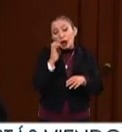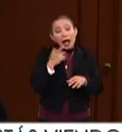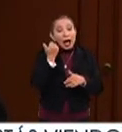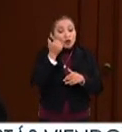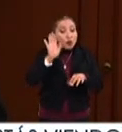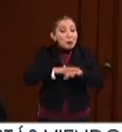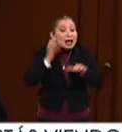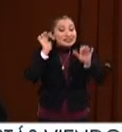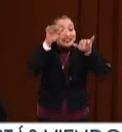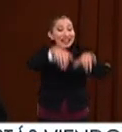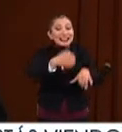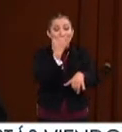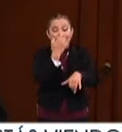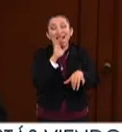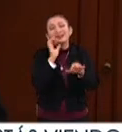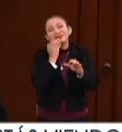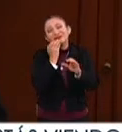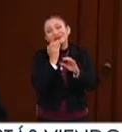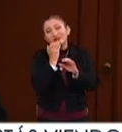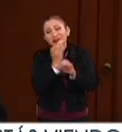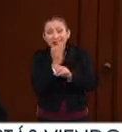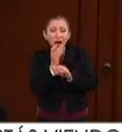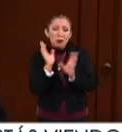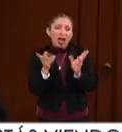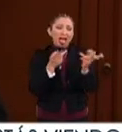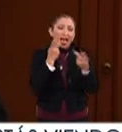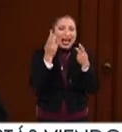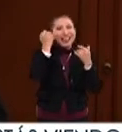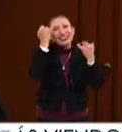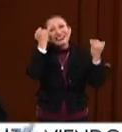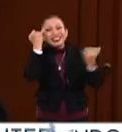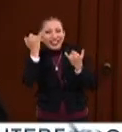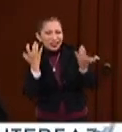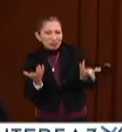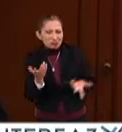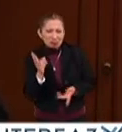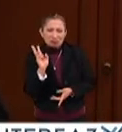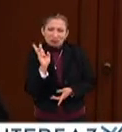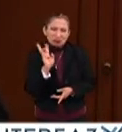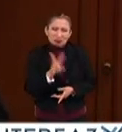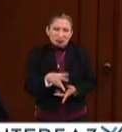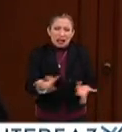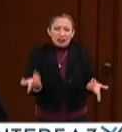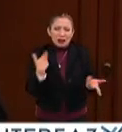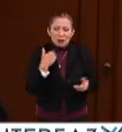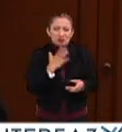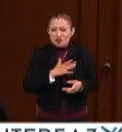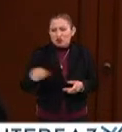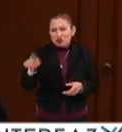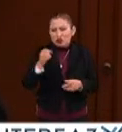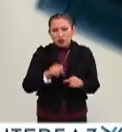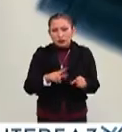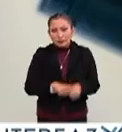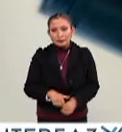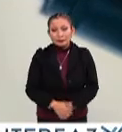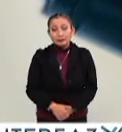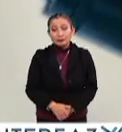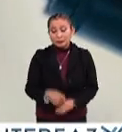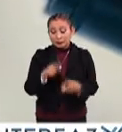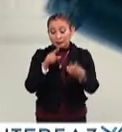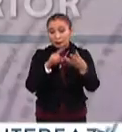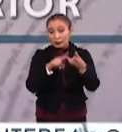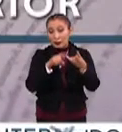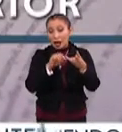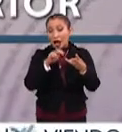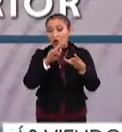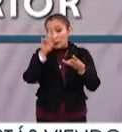ampliarla, eso puede ser demagógico y francamente injusto para la sociedad. En tercer lugar,